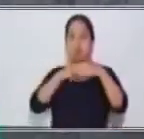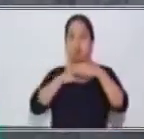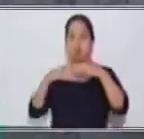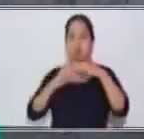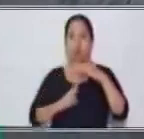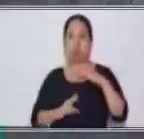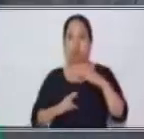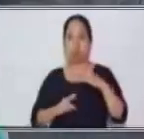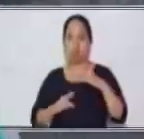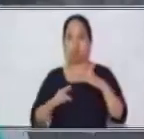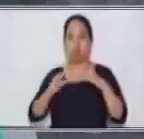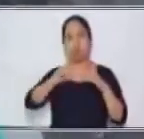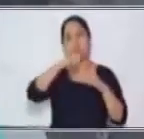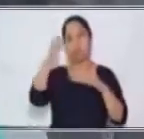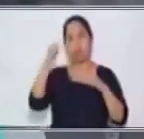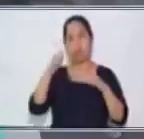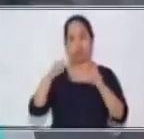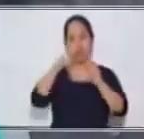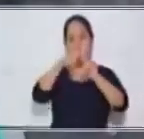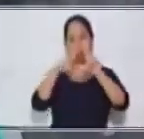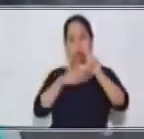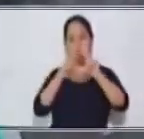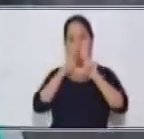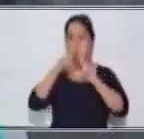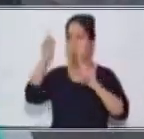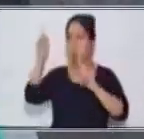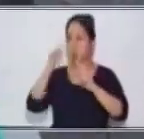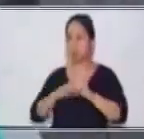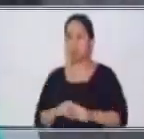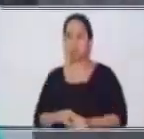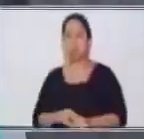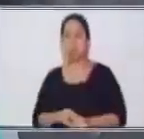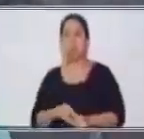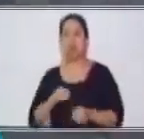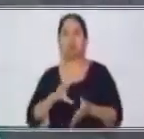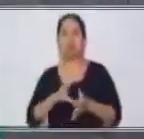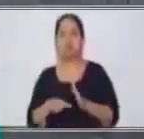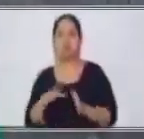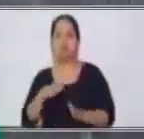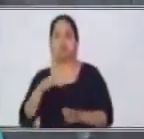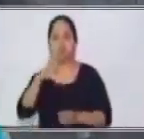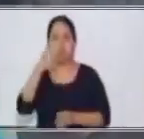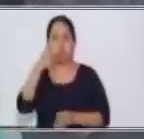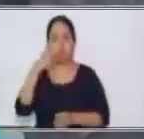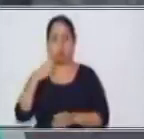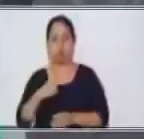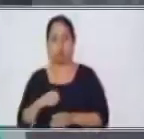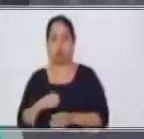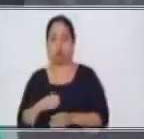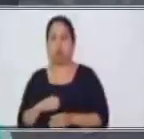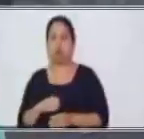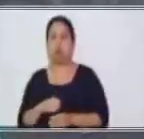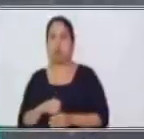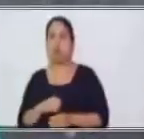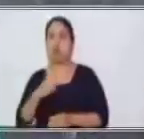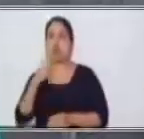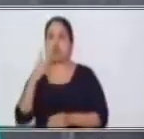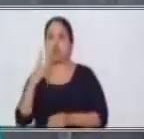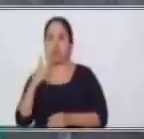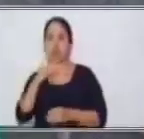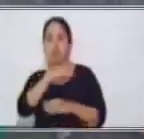otro ángulo que tenemos acá. Luego tenemos el coseno de beta es y partido